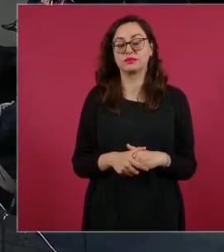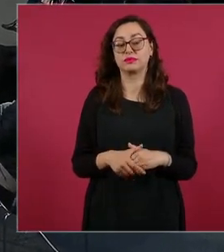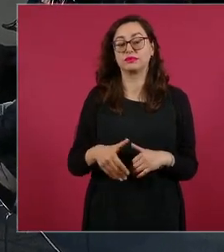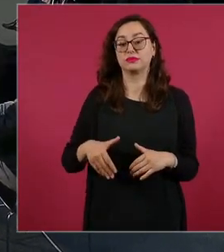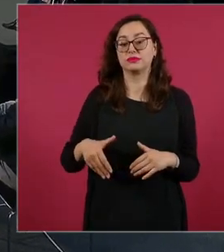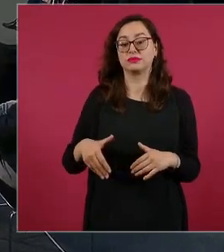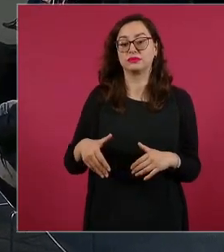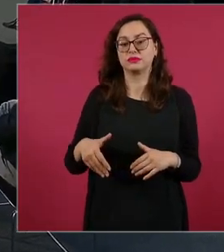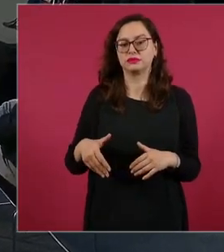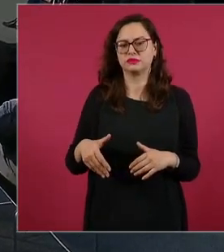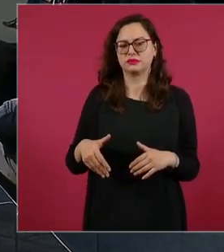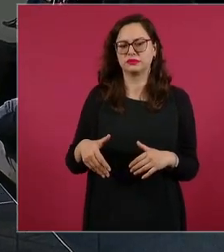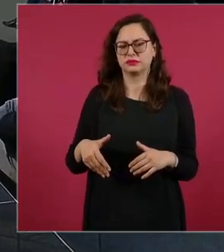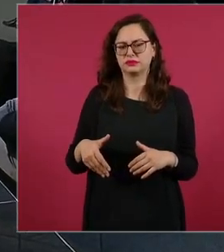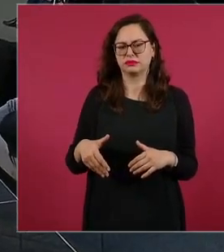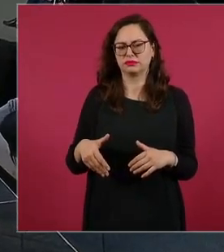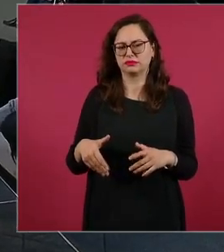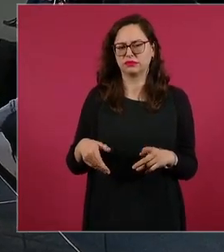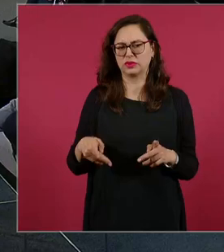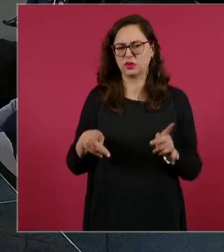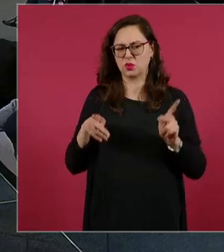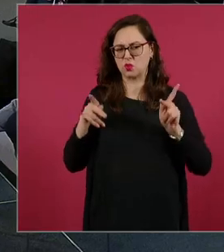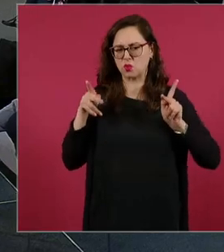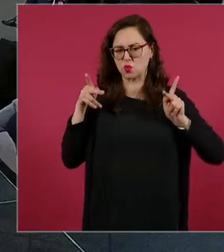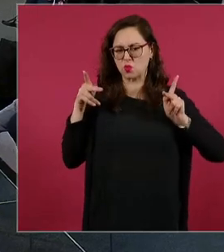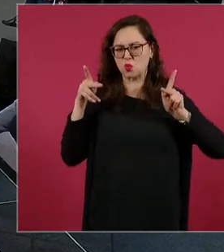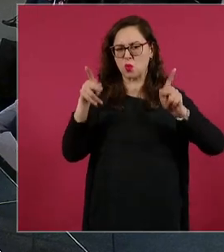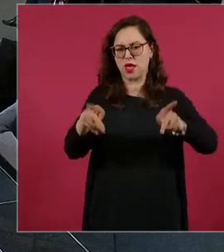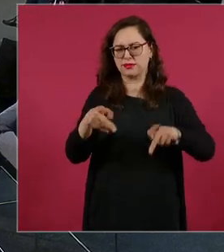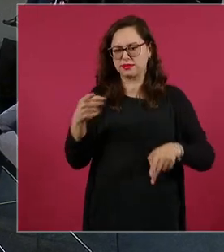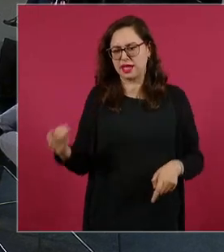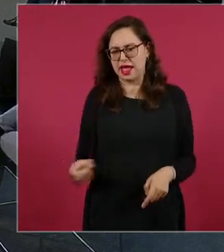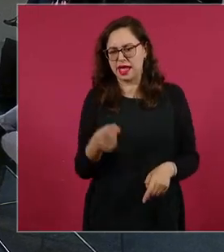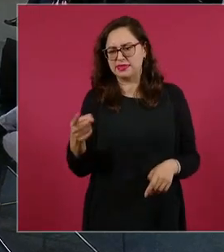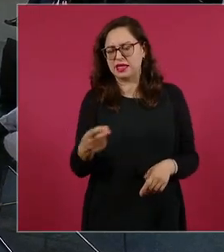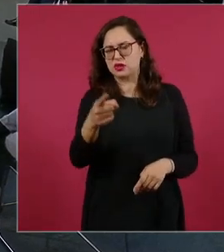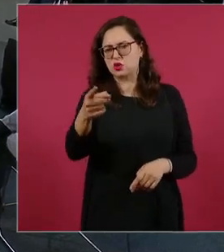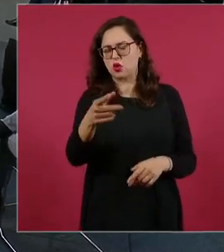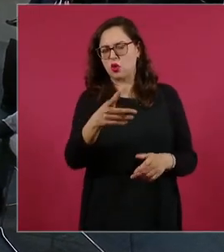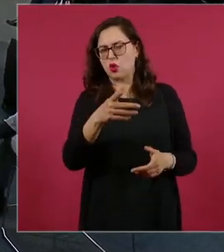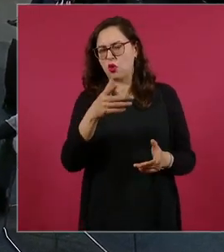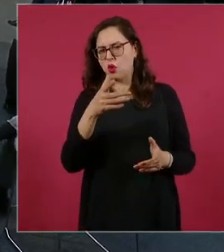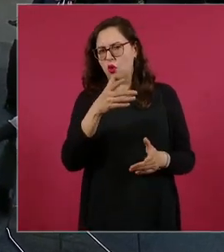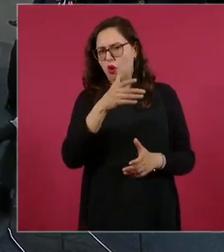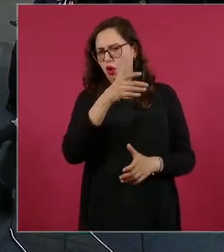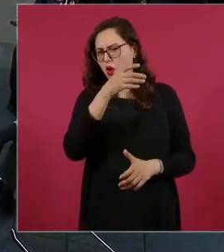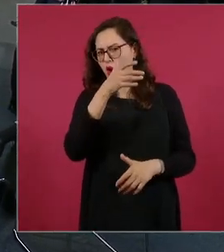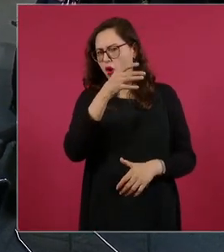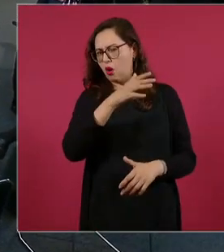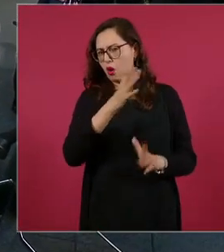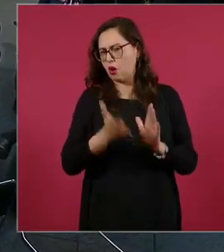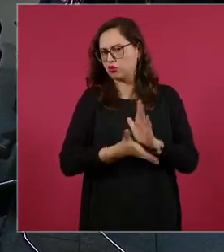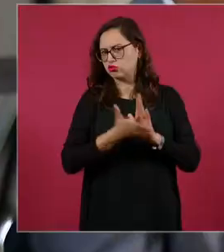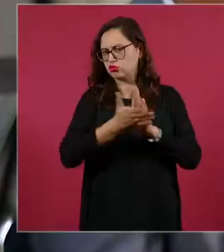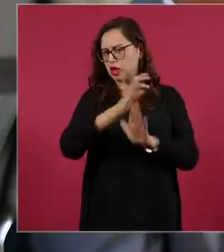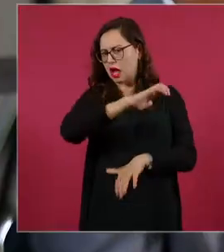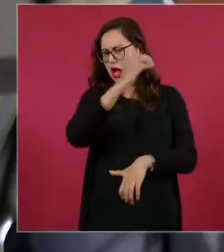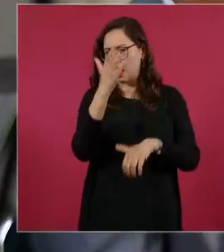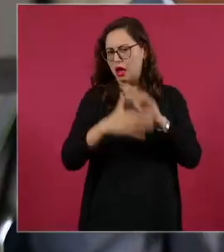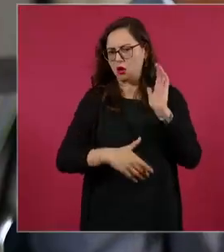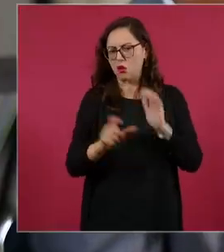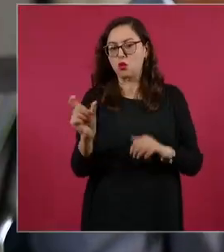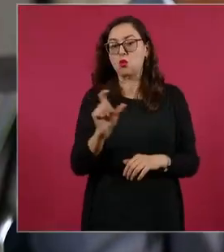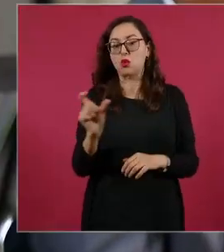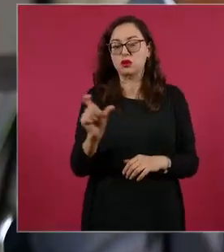llamado Puente Sin Fin? usted se había comprometido a que se va a terminar antes de su sexenio ¿cuál es el informe que tiene aprovechando que